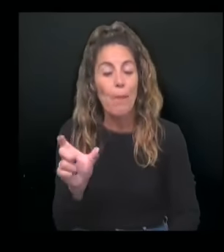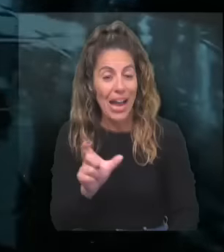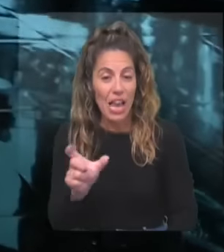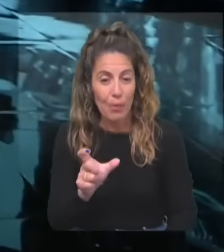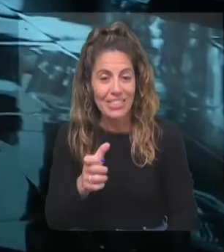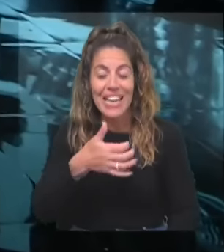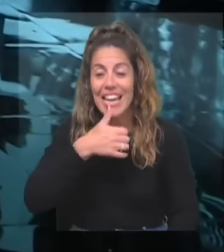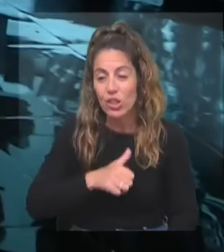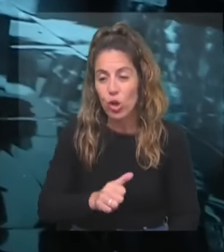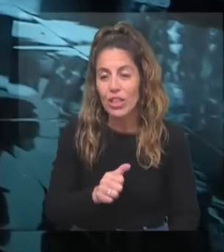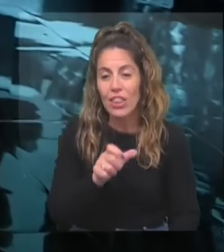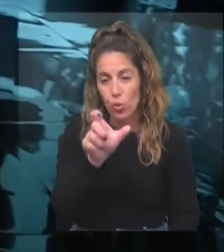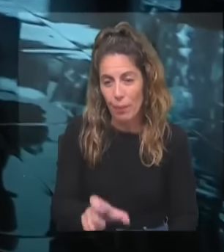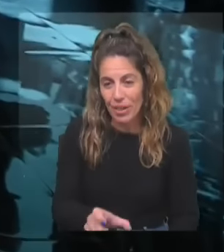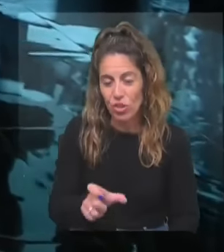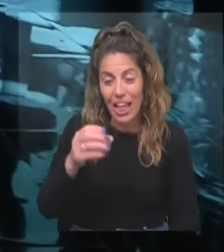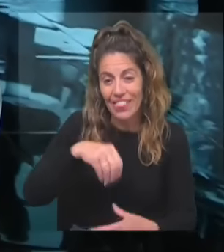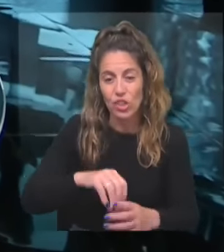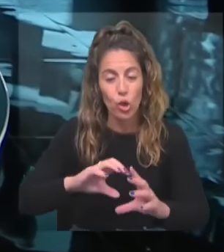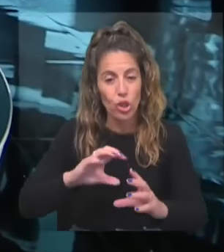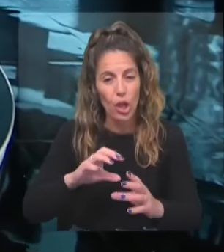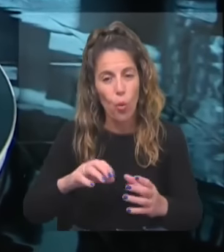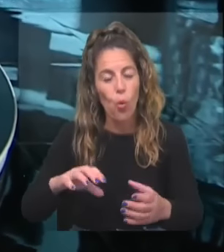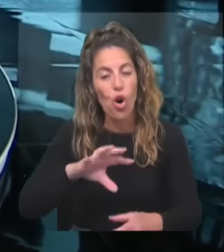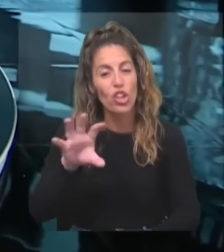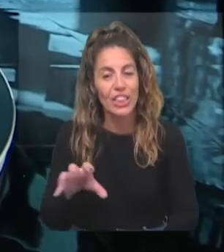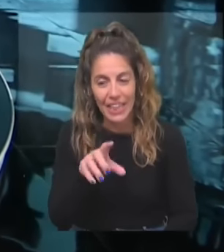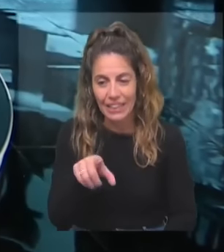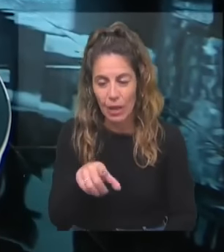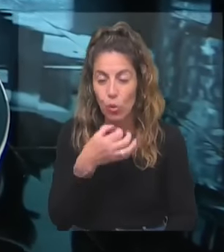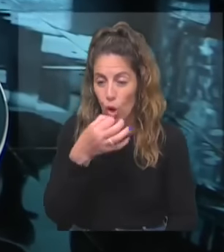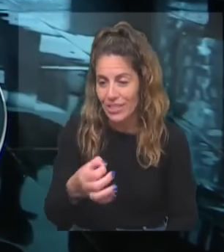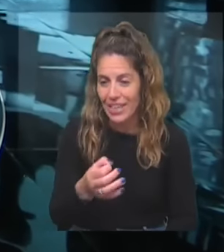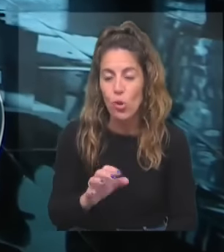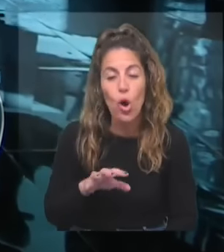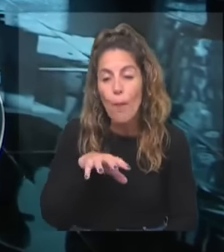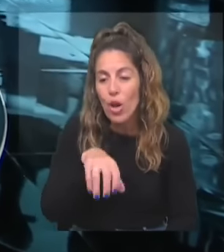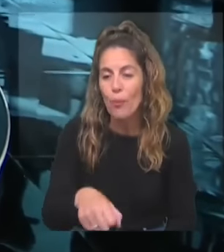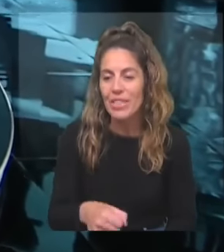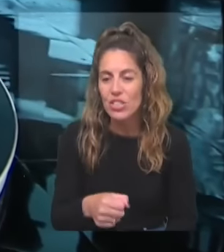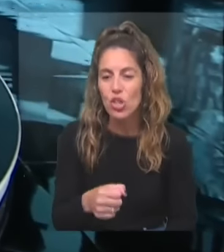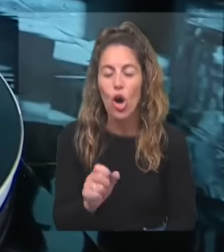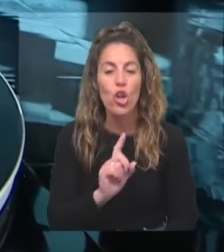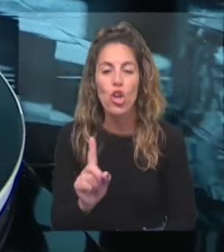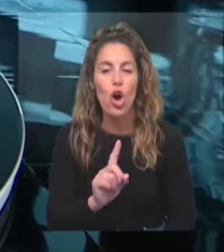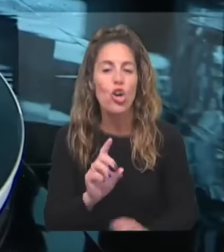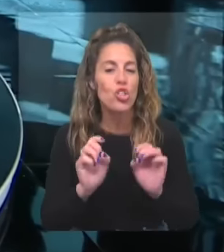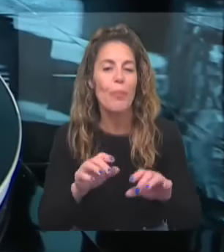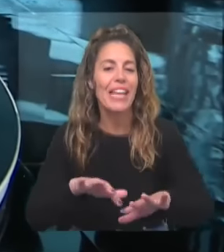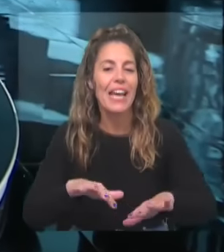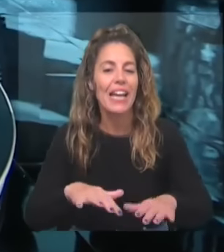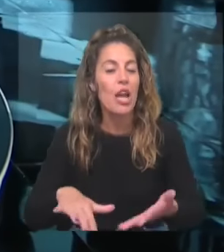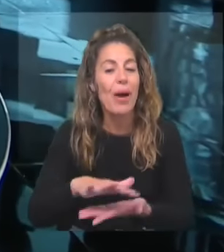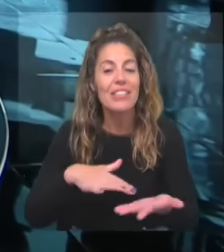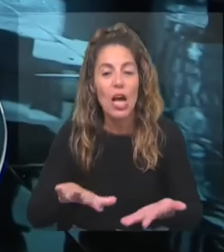Y que Marcos, tú lo decías muy bien, ¿no? Su compromiso con el... Es decir, no era solo bueno qué pasaba en el